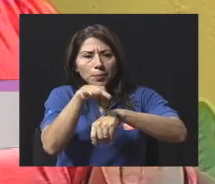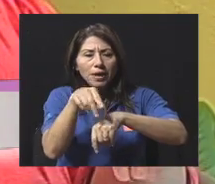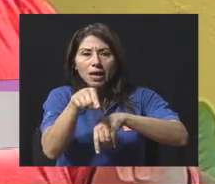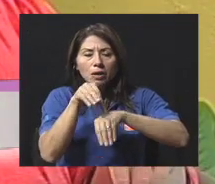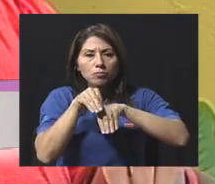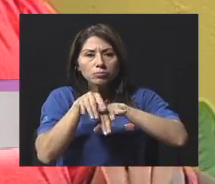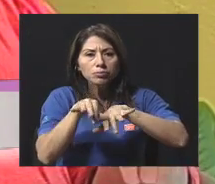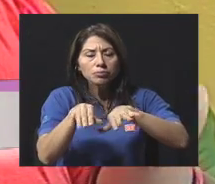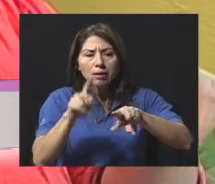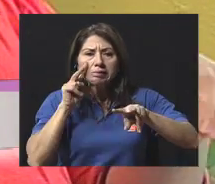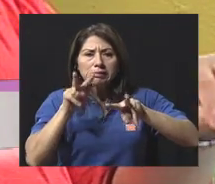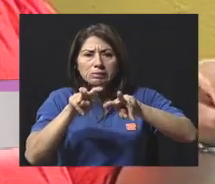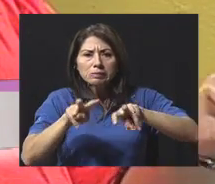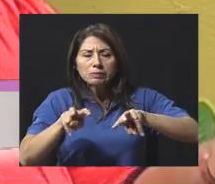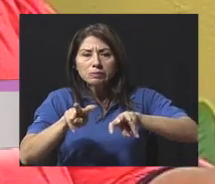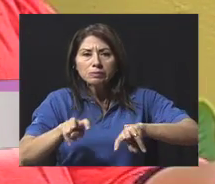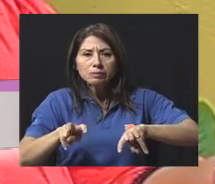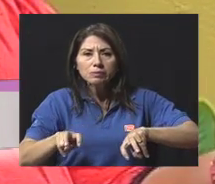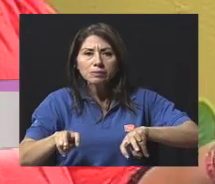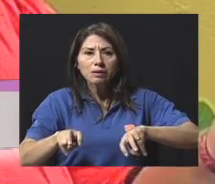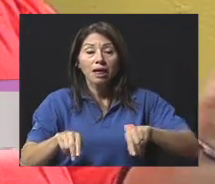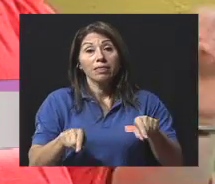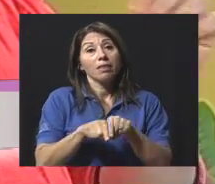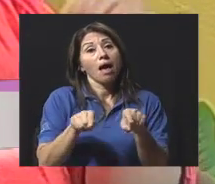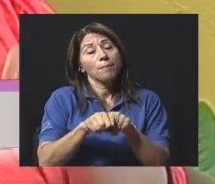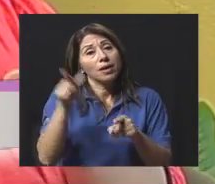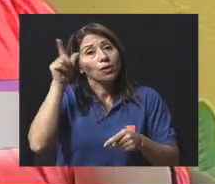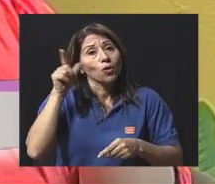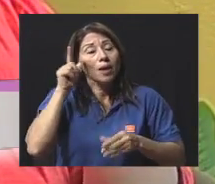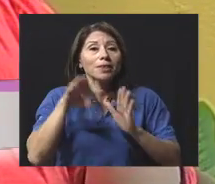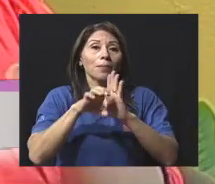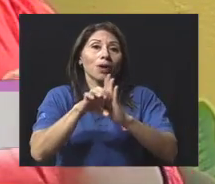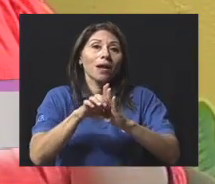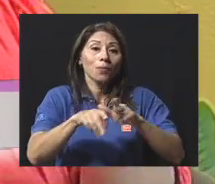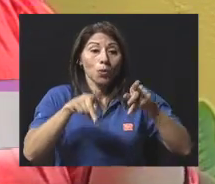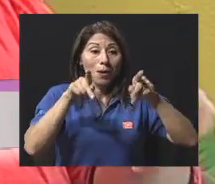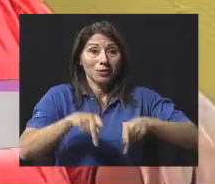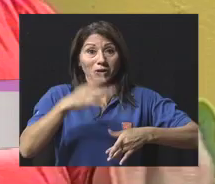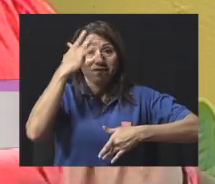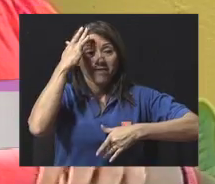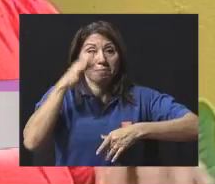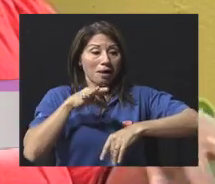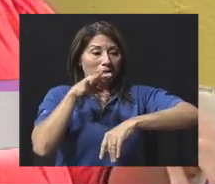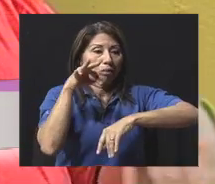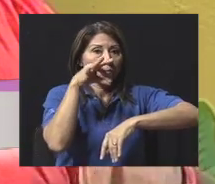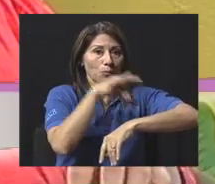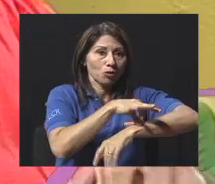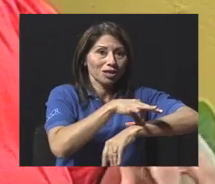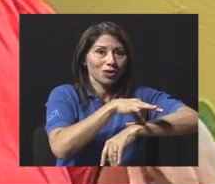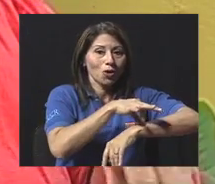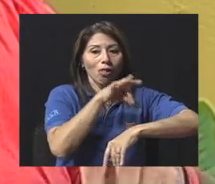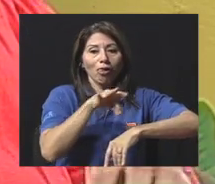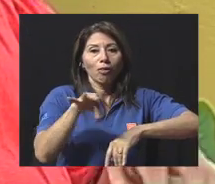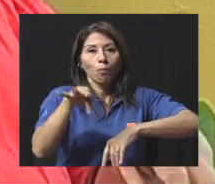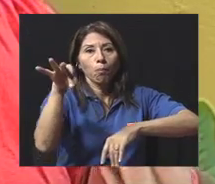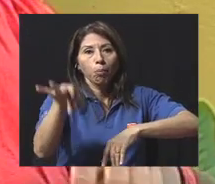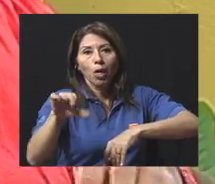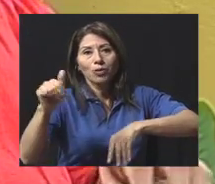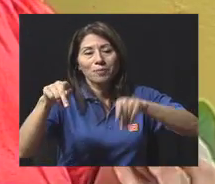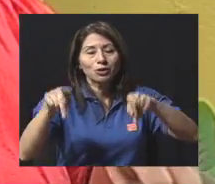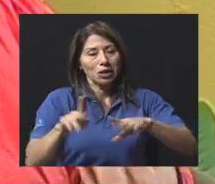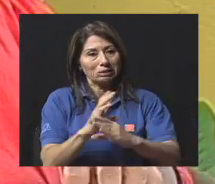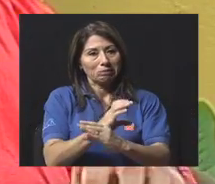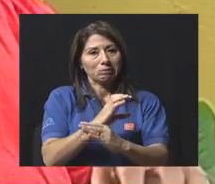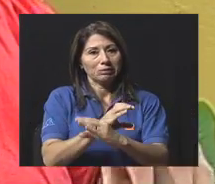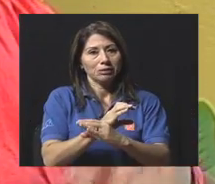que no pase un por la picada de un mosquito a sus a sus personas cercanas obviamente se debería analizar su su